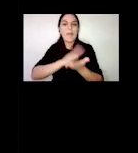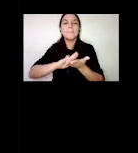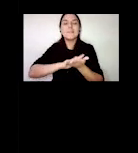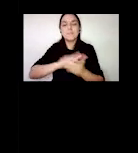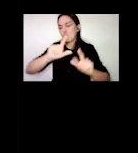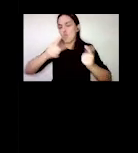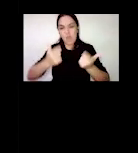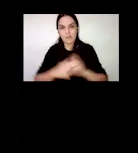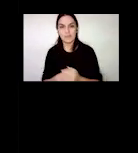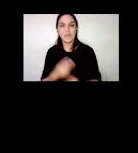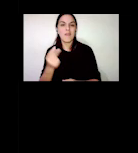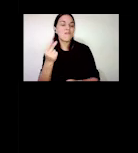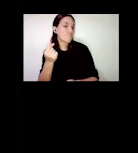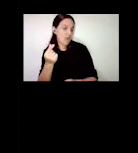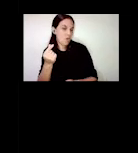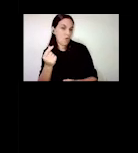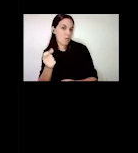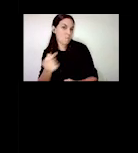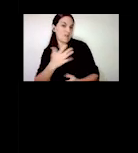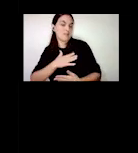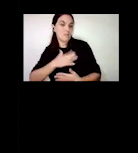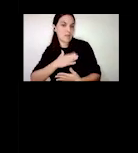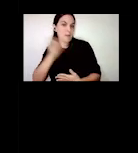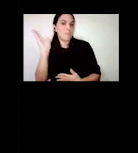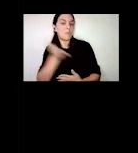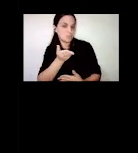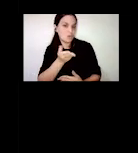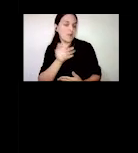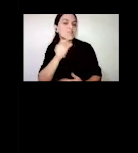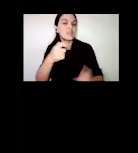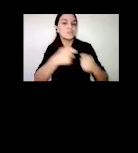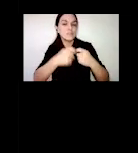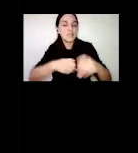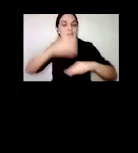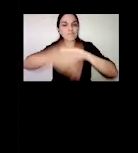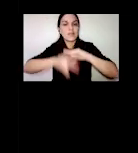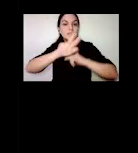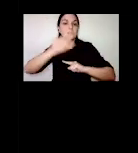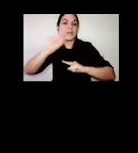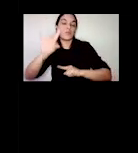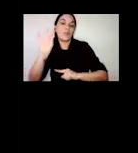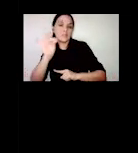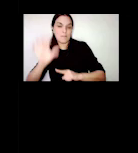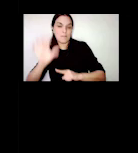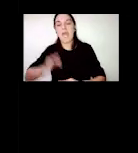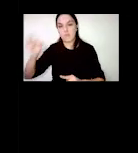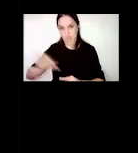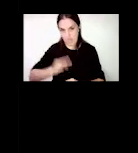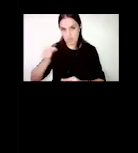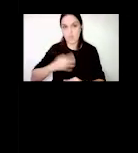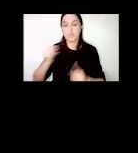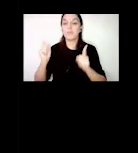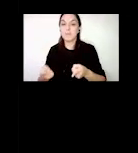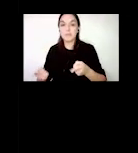se va a evaluar al valor patrimonial proporcional que tenga la sociedad el 31 de diciembre de cada año, y el